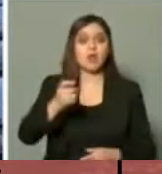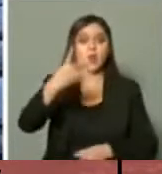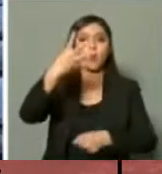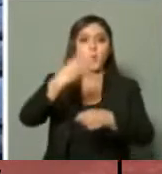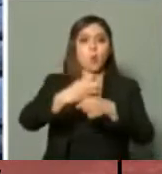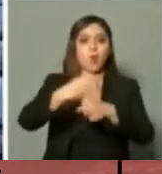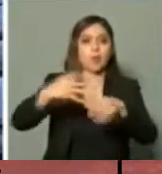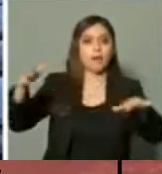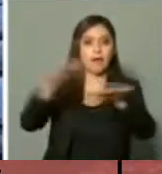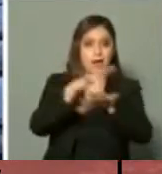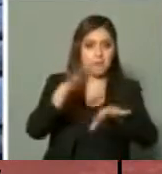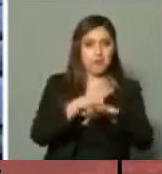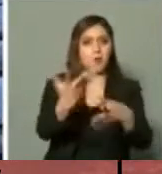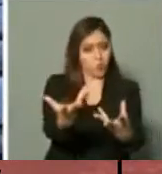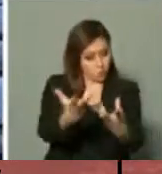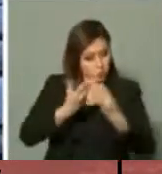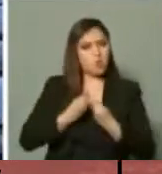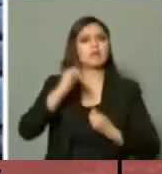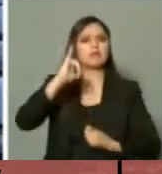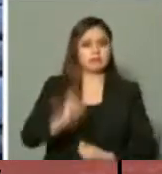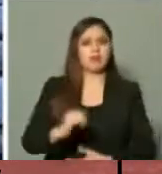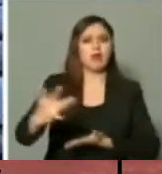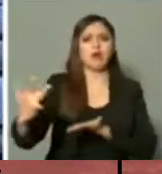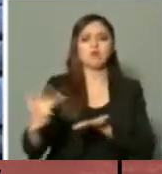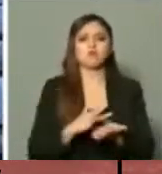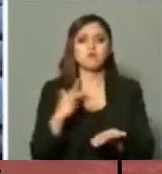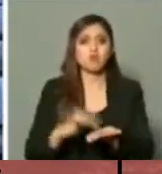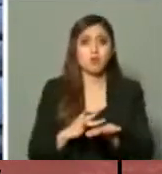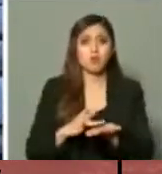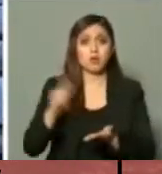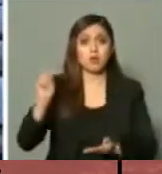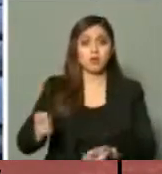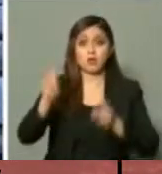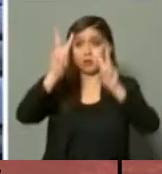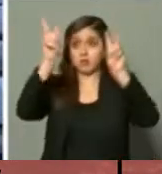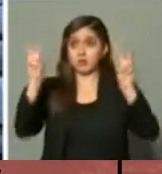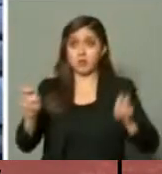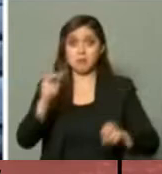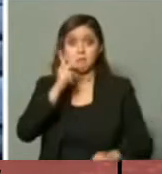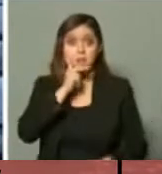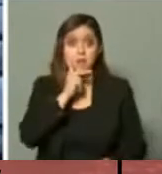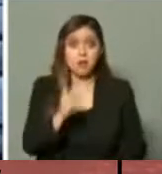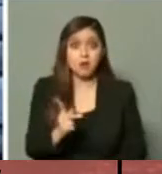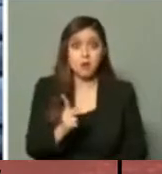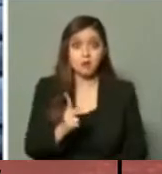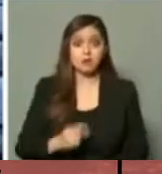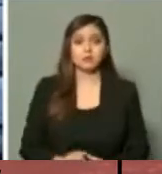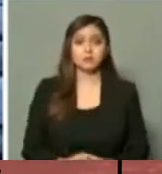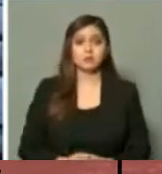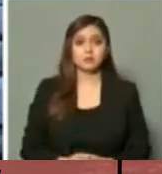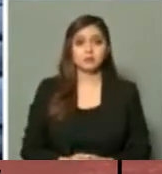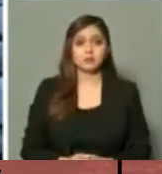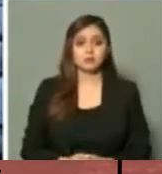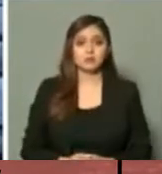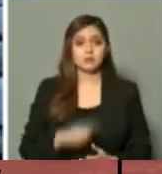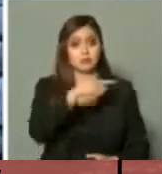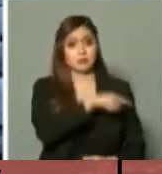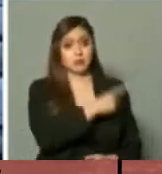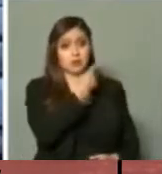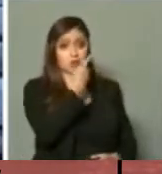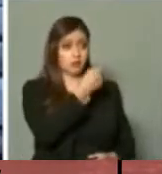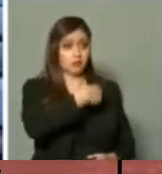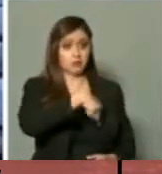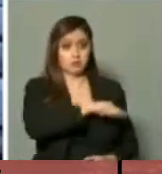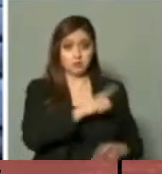transformación. Vengan con nosotros, apóyenos. Y pues en cuanto a los lemas, a contraste de los